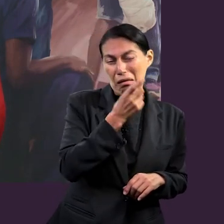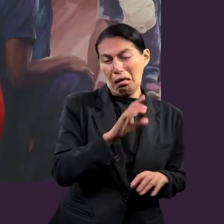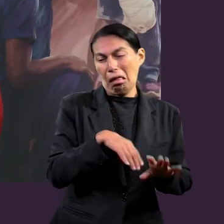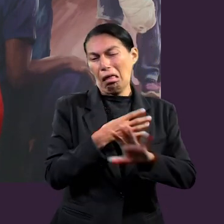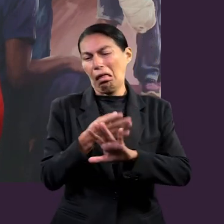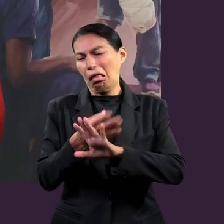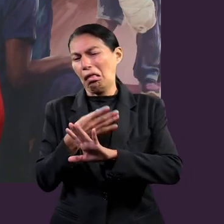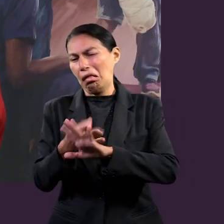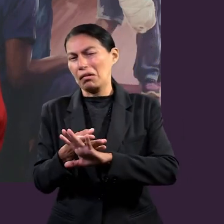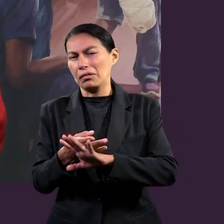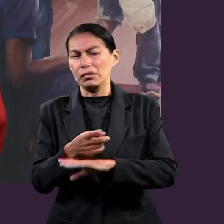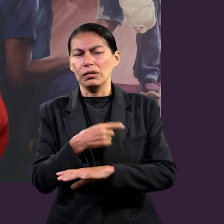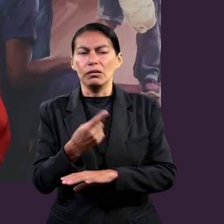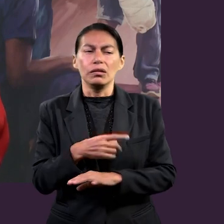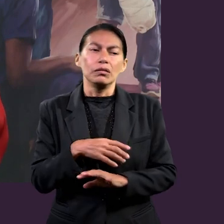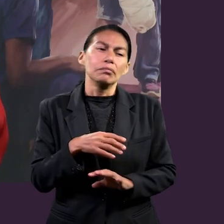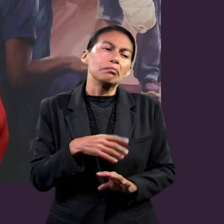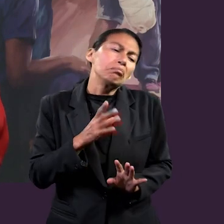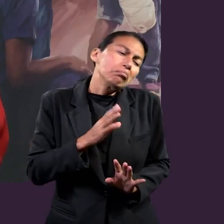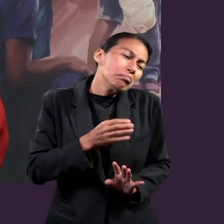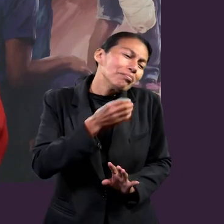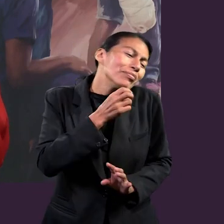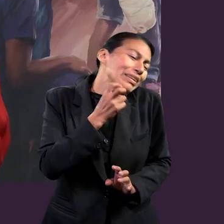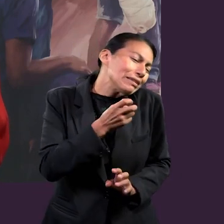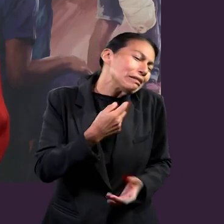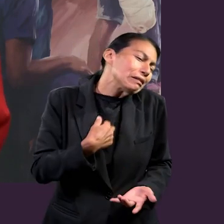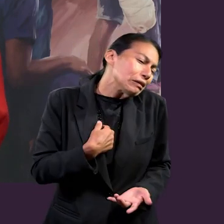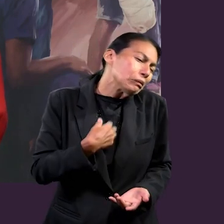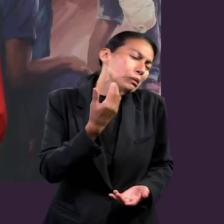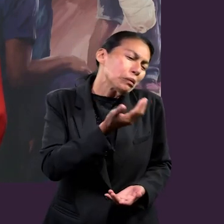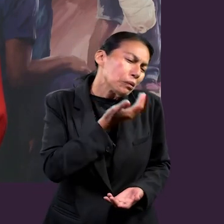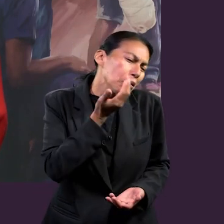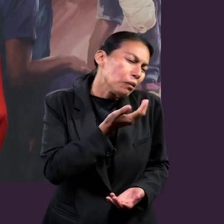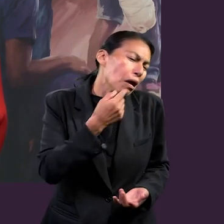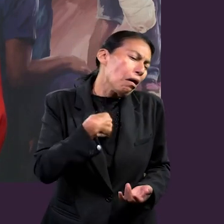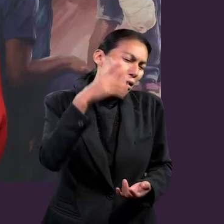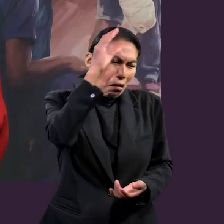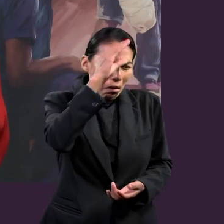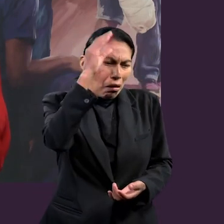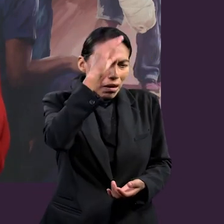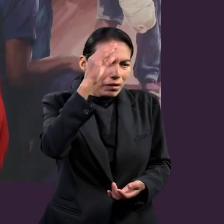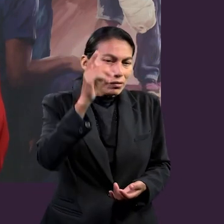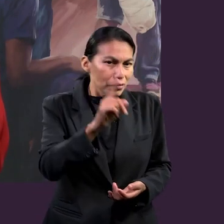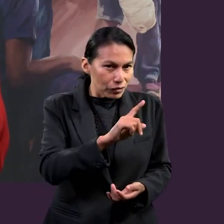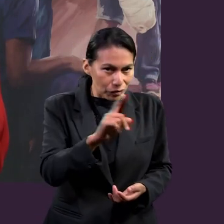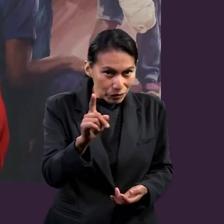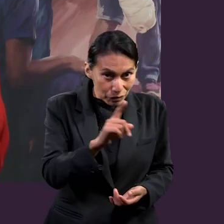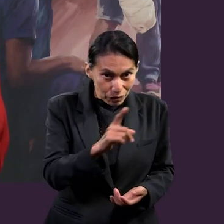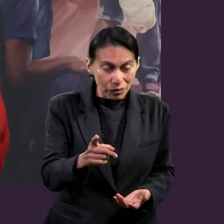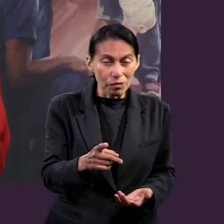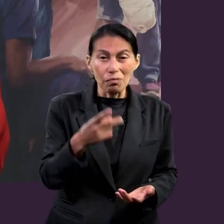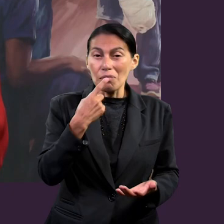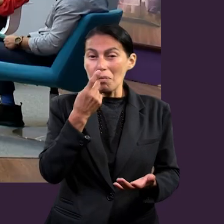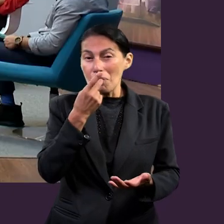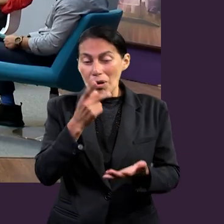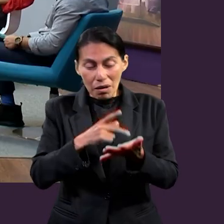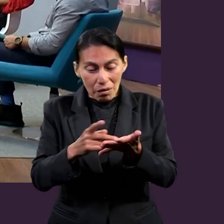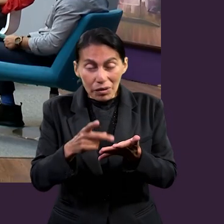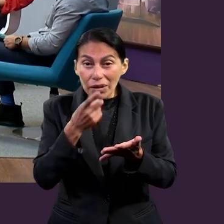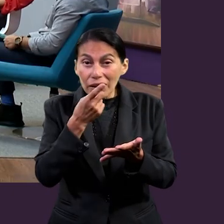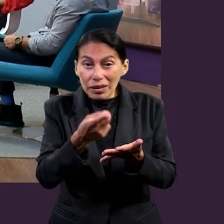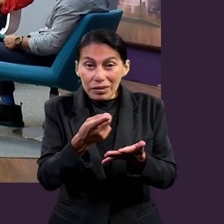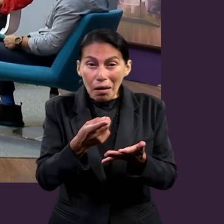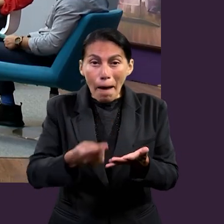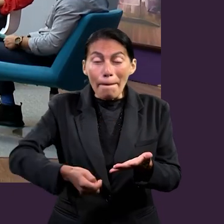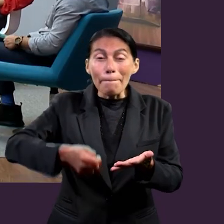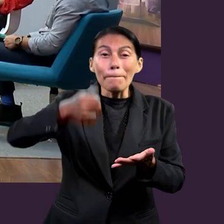México lo tienen tachado de muy feo, ¿no? Y podemos poner nuestras excusas, es que es mi cultura y así es. Y el consejo